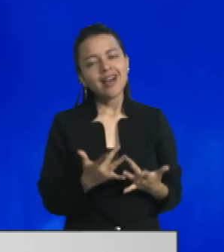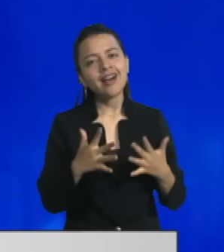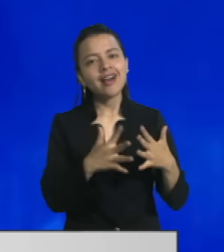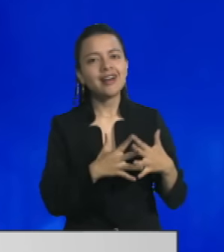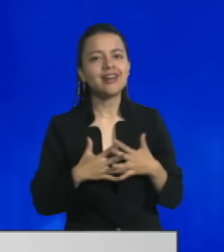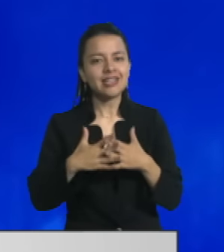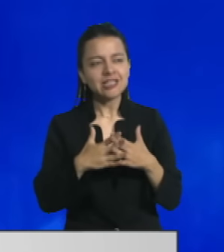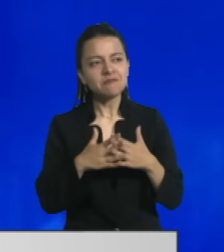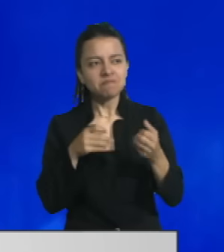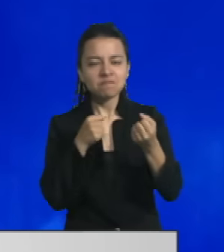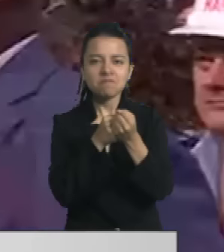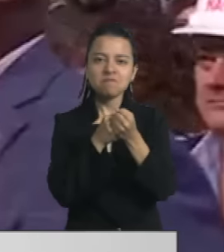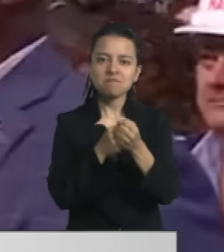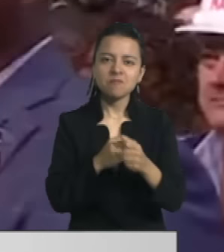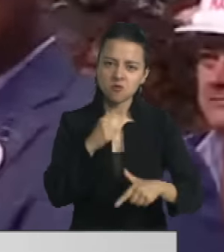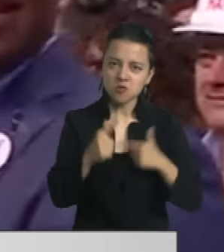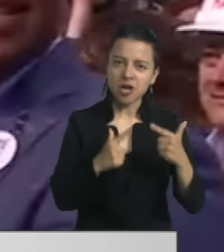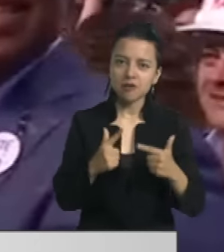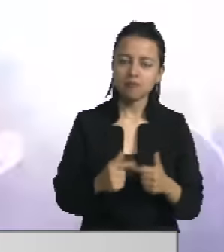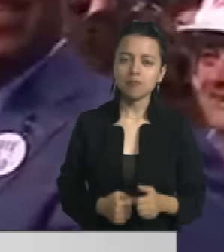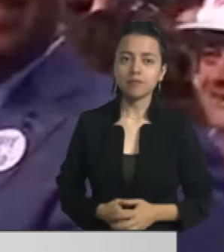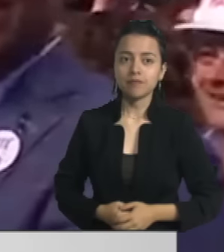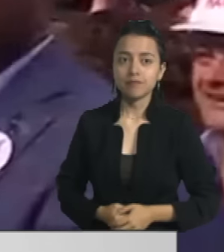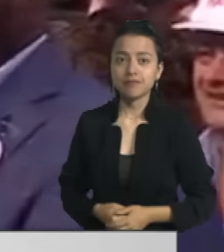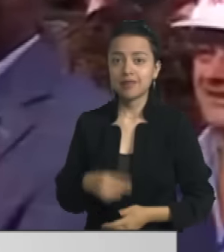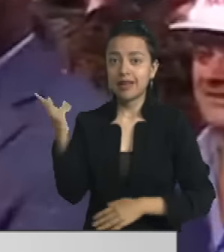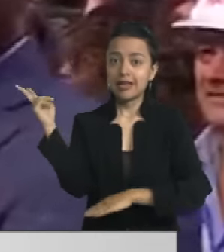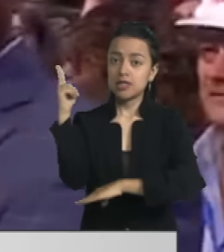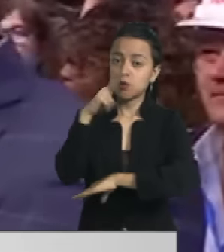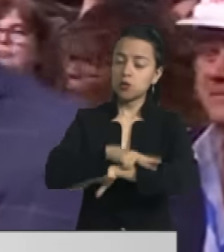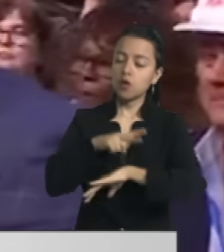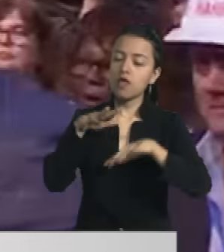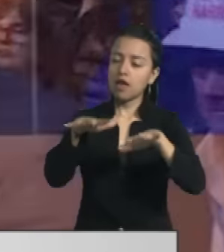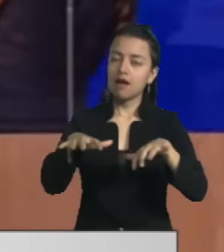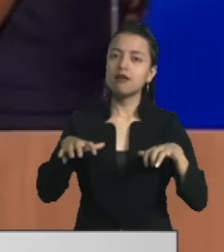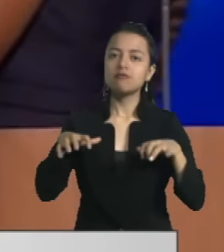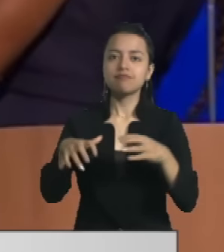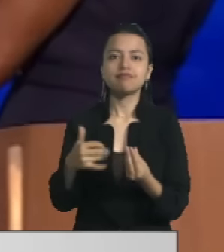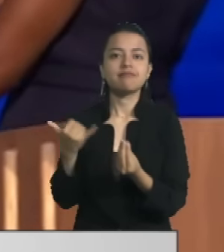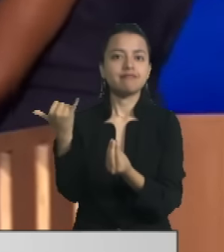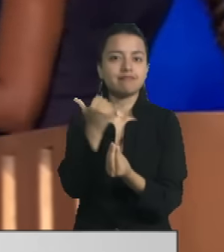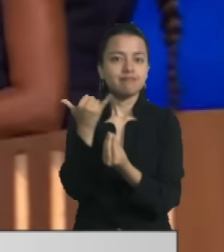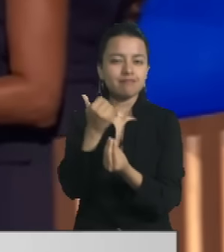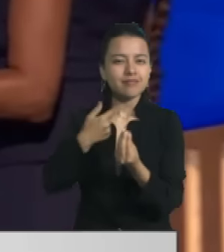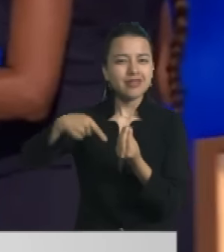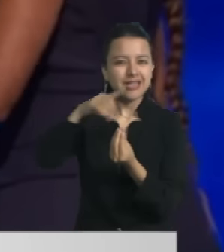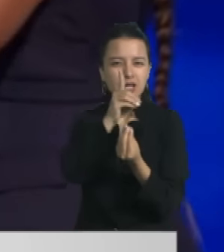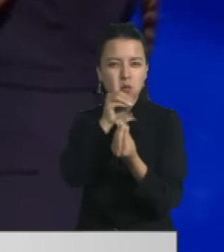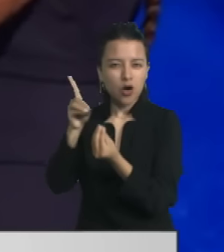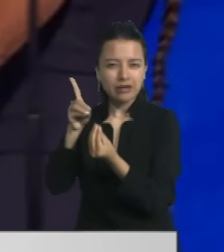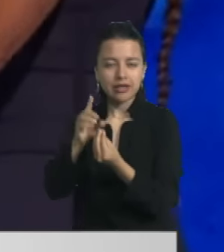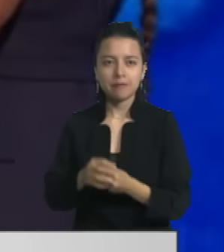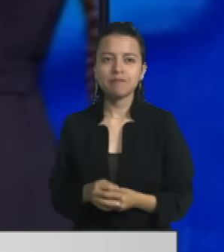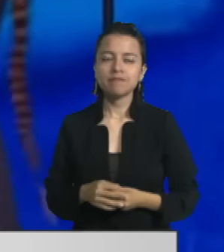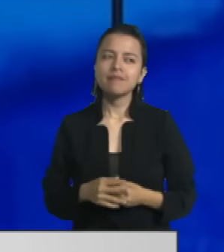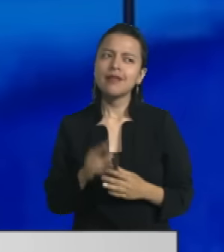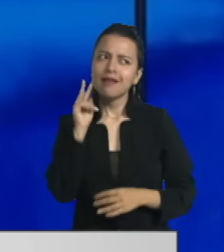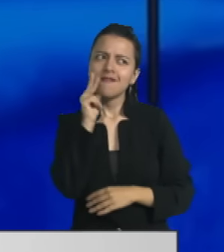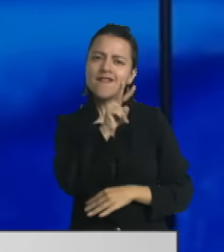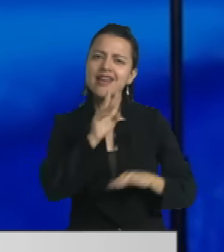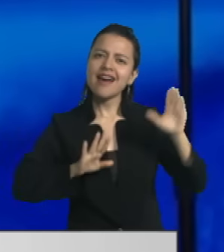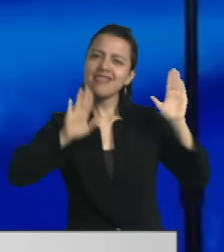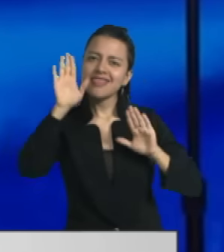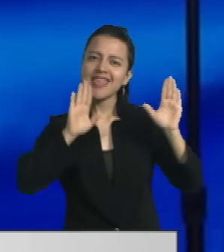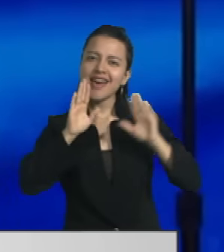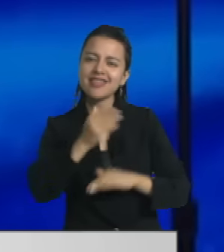obamas cerraron con gran ovación el segundo día de la convención demócrata donde hablaron de los esperanzados que están con la candidatura a la presidencia